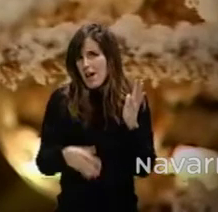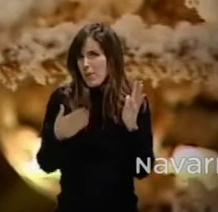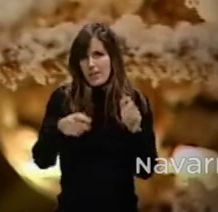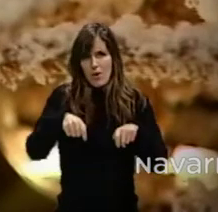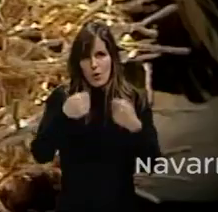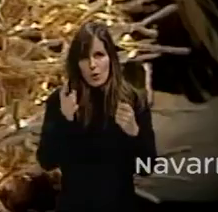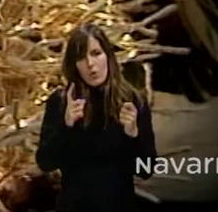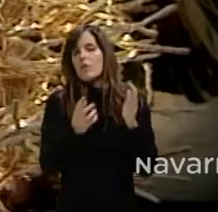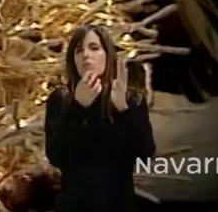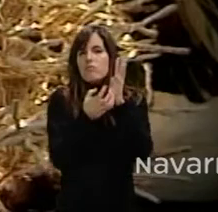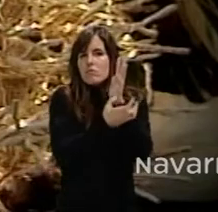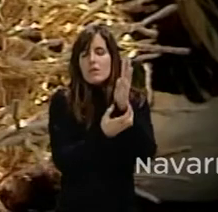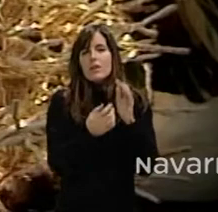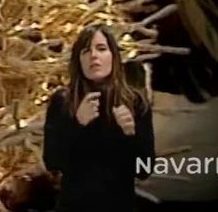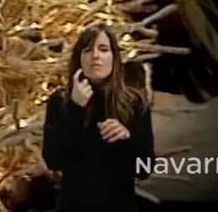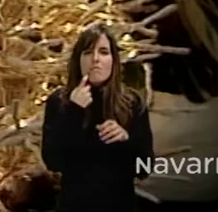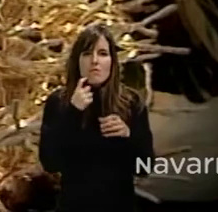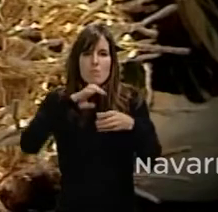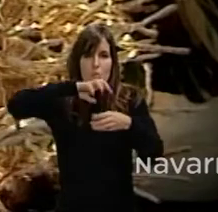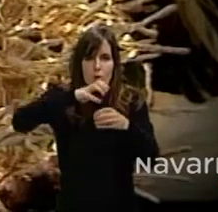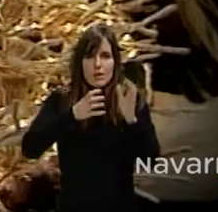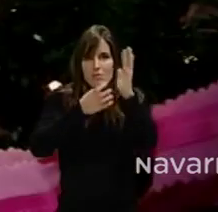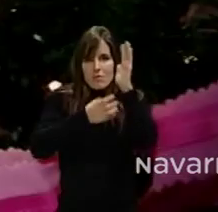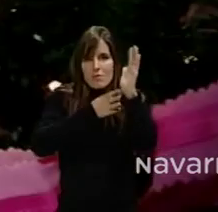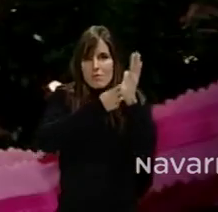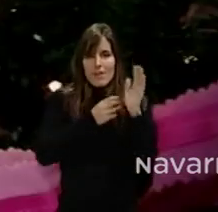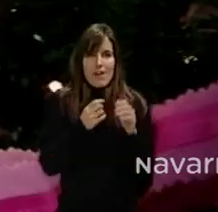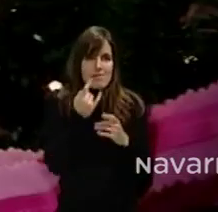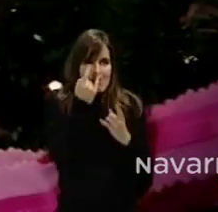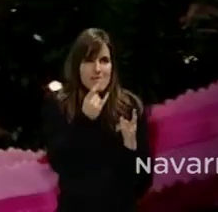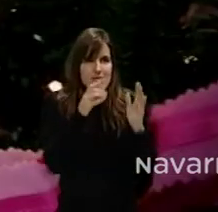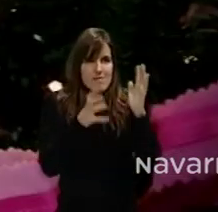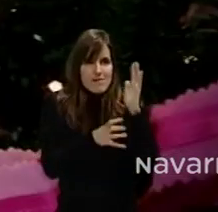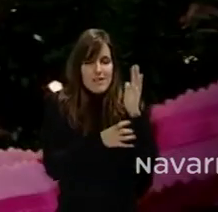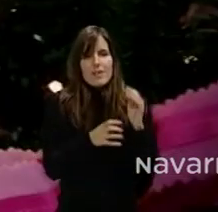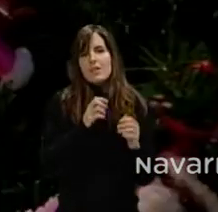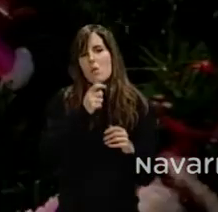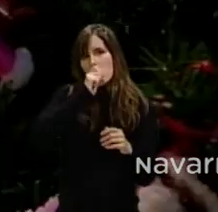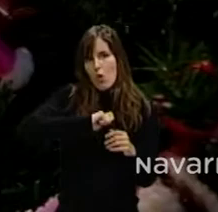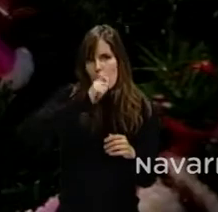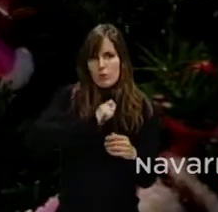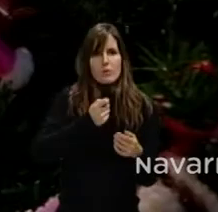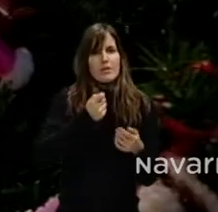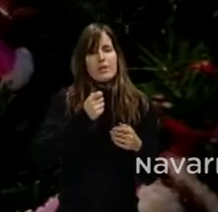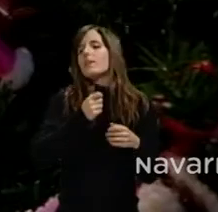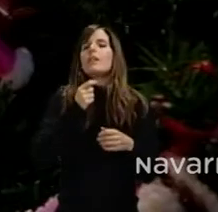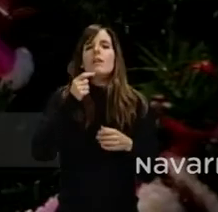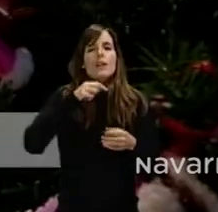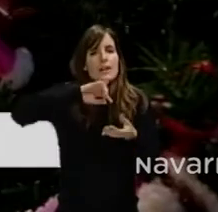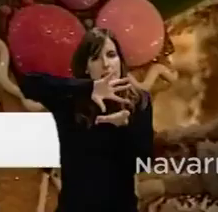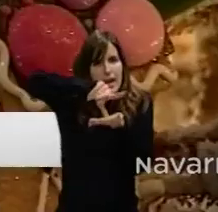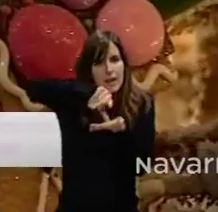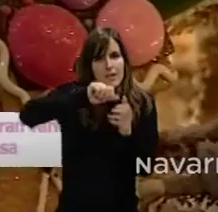son los botes con los chuches dentro con las ganas que da de abrir y coger polos trozos de tartas